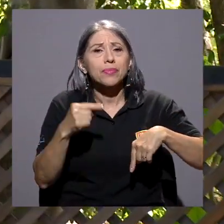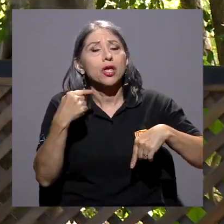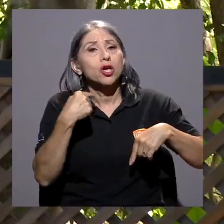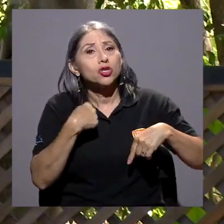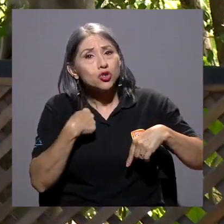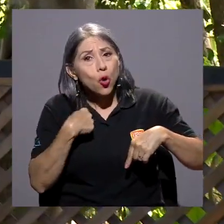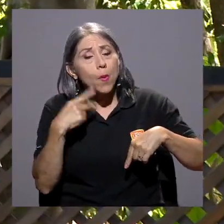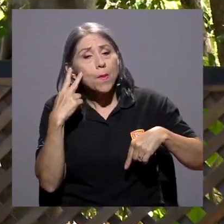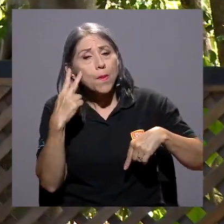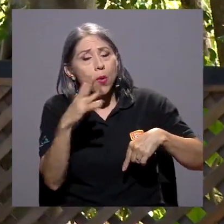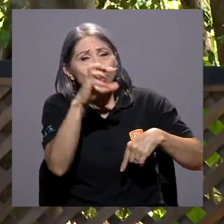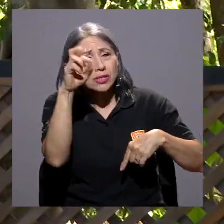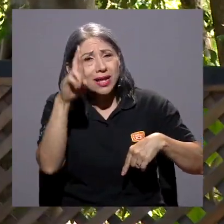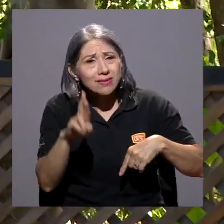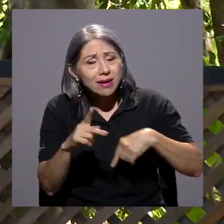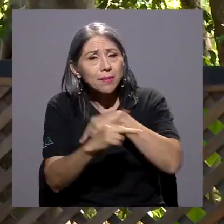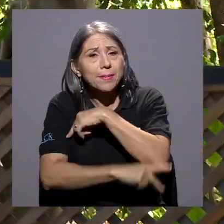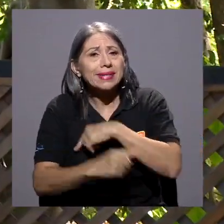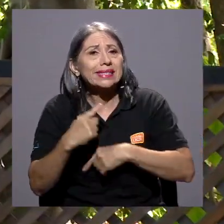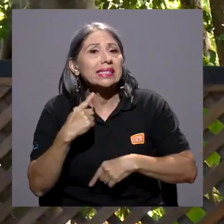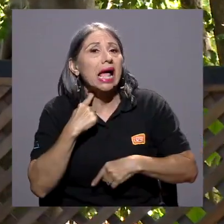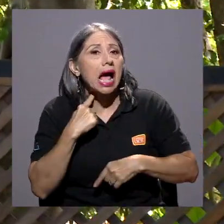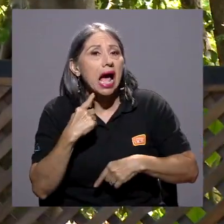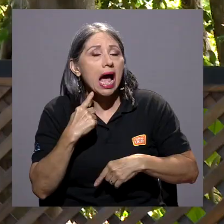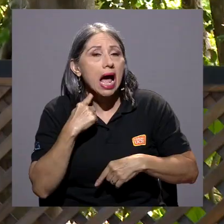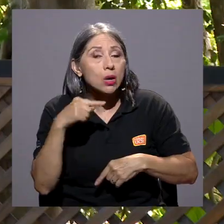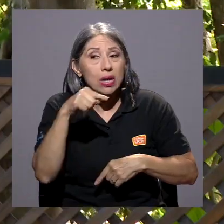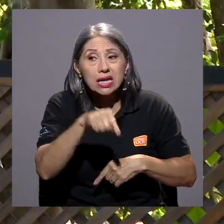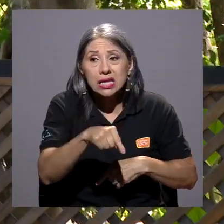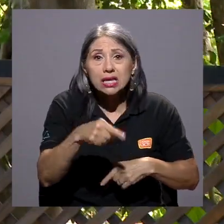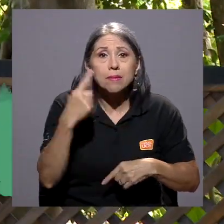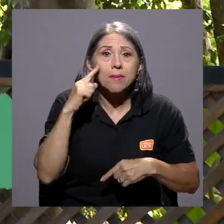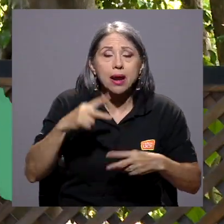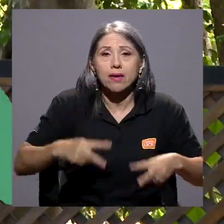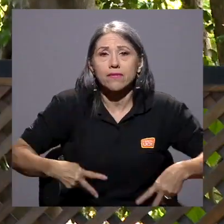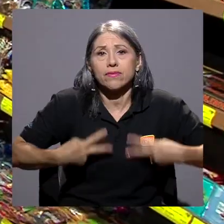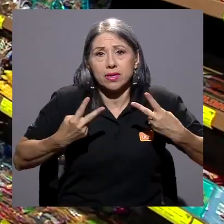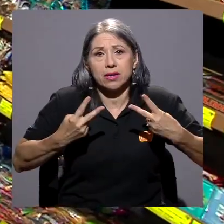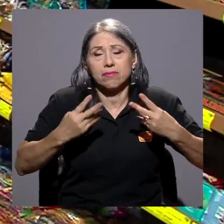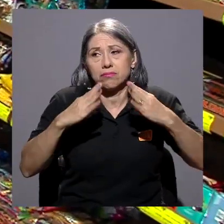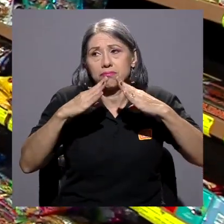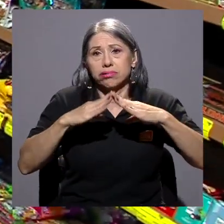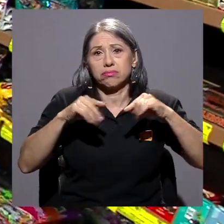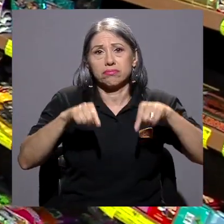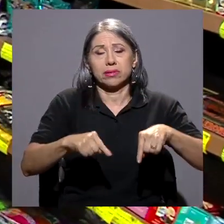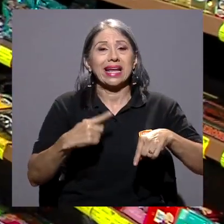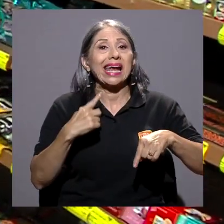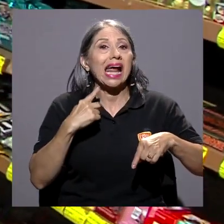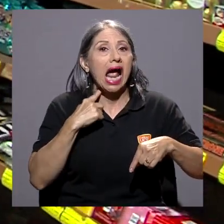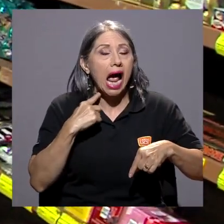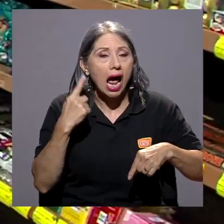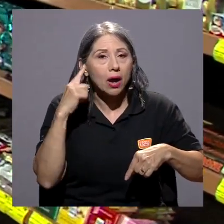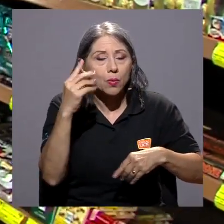Costa Rica relativamente caro para vivir. En general, caro, sobre todo por la